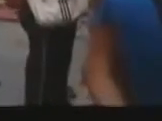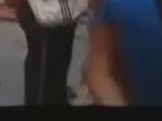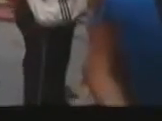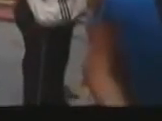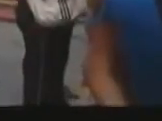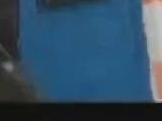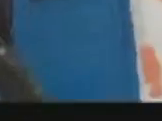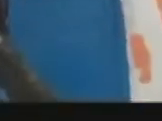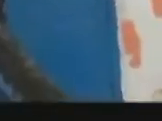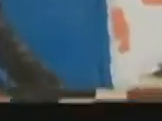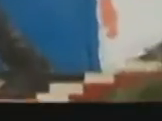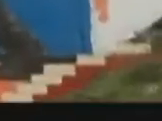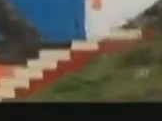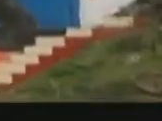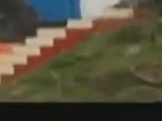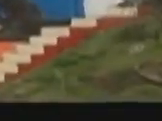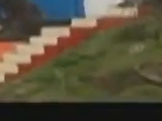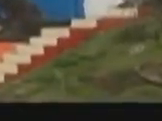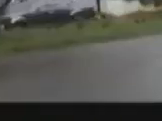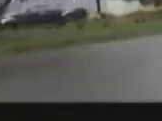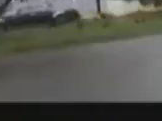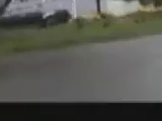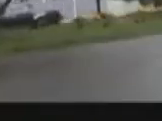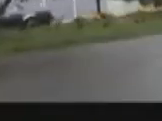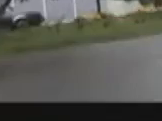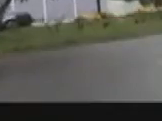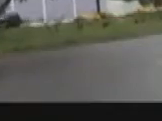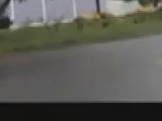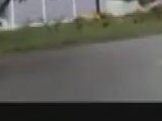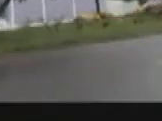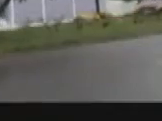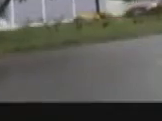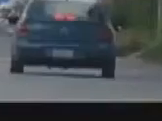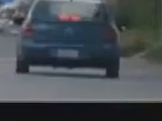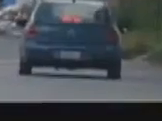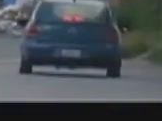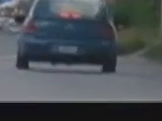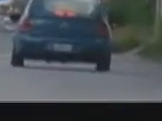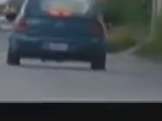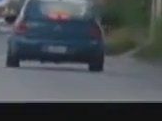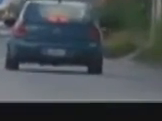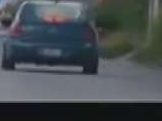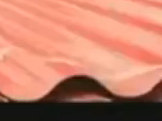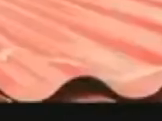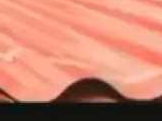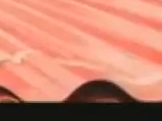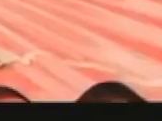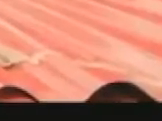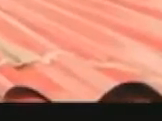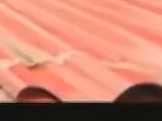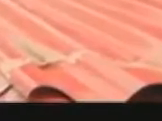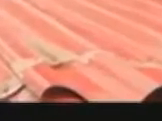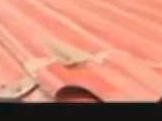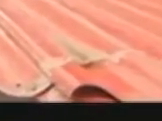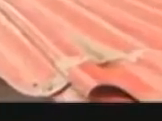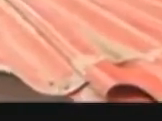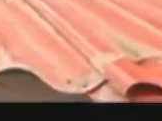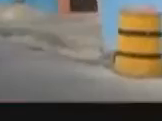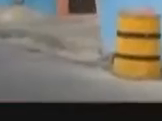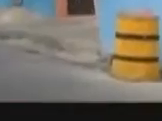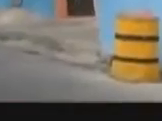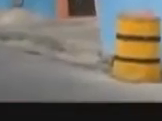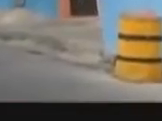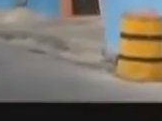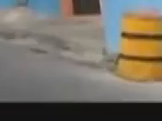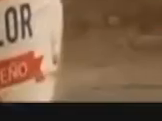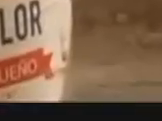barrio tricolor aquí ya estoy comenzando a ver hecho realidad un sueño que tuve una madrugada Caracas